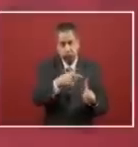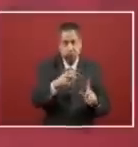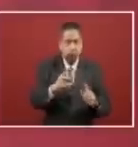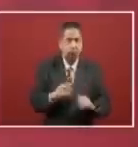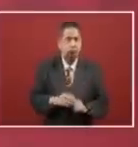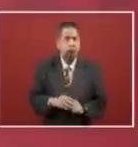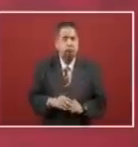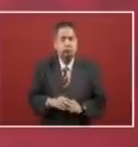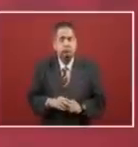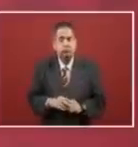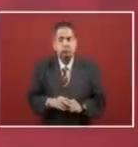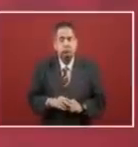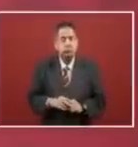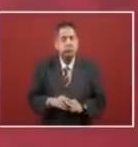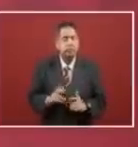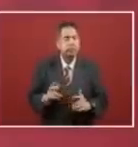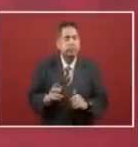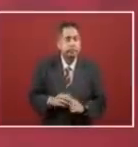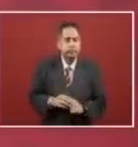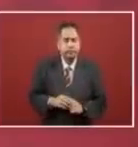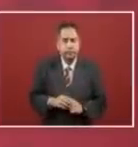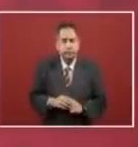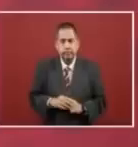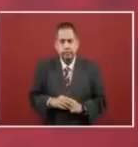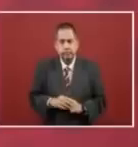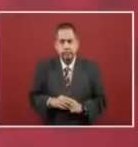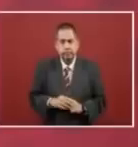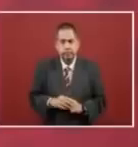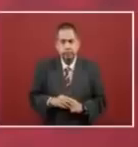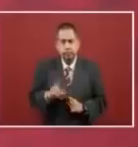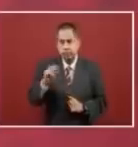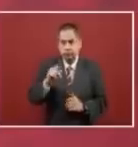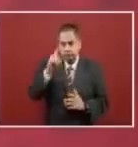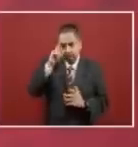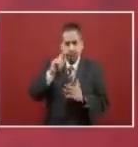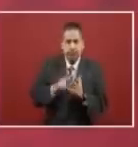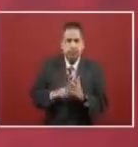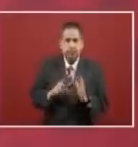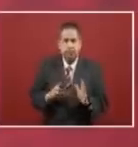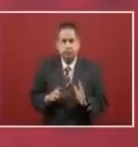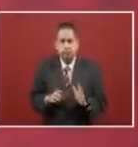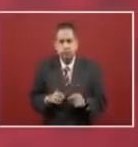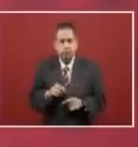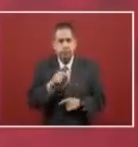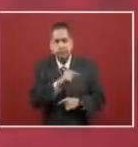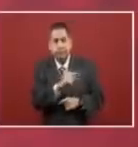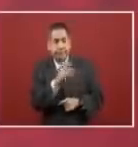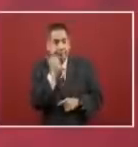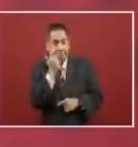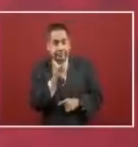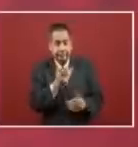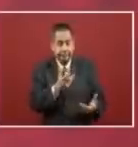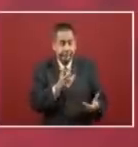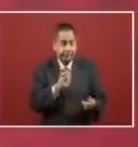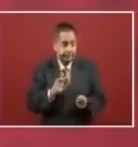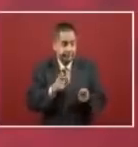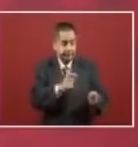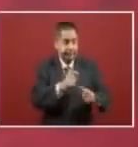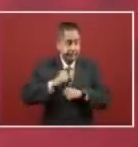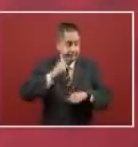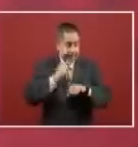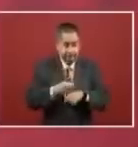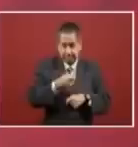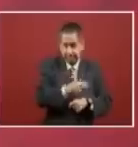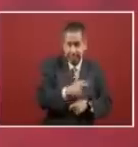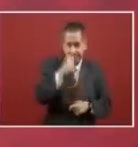no creo yo que quiera ocupar un cargo es